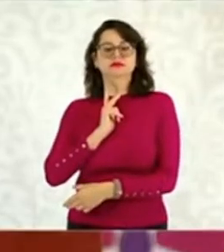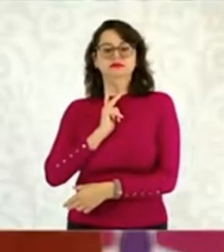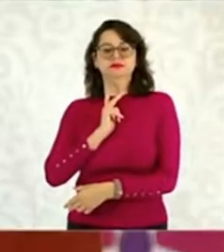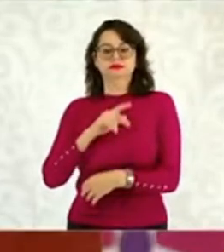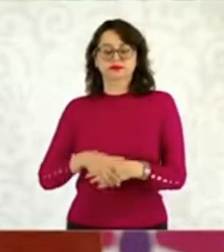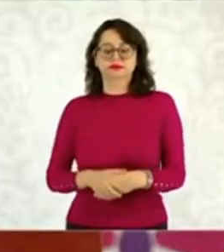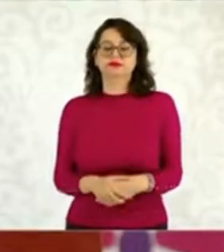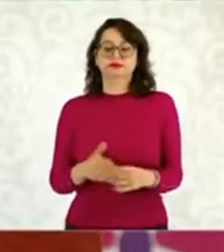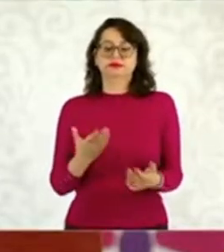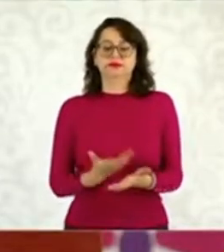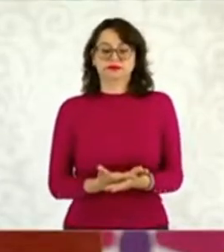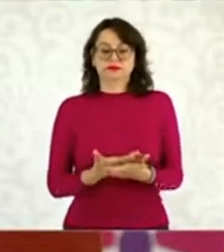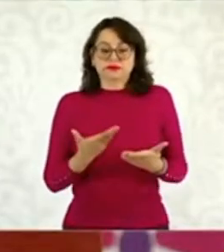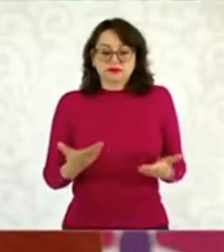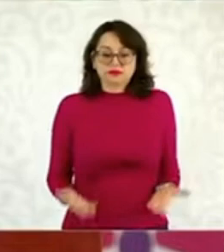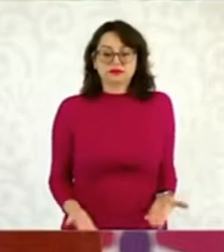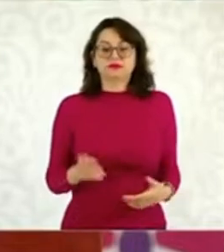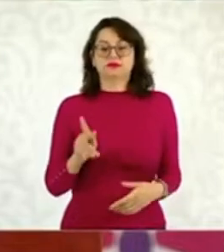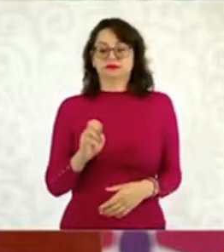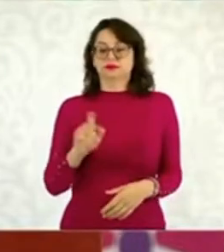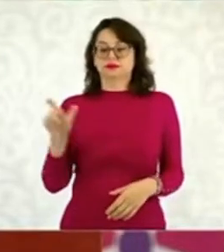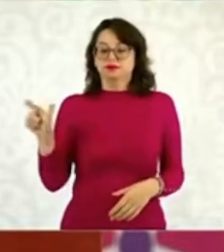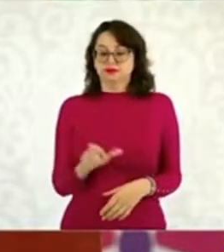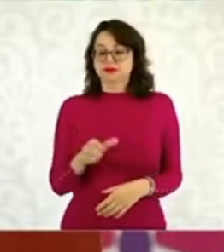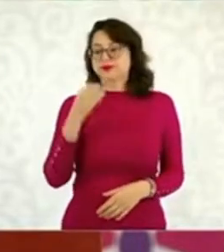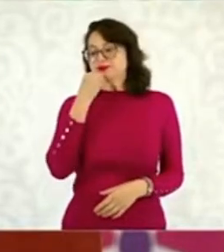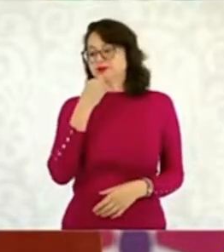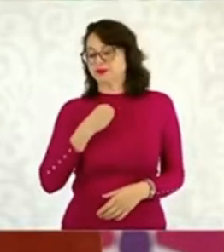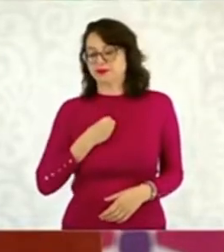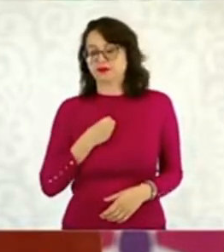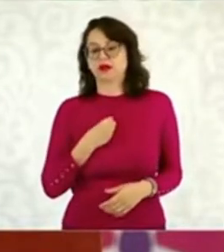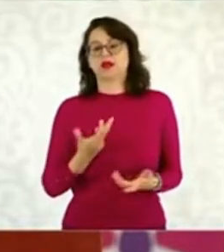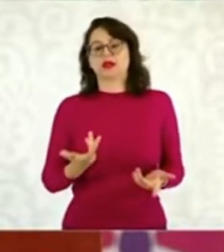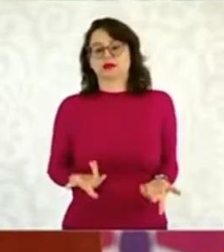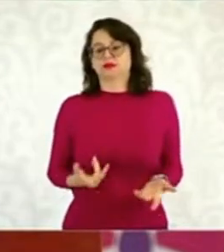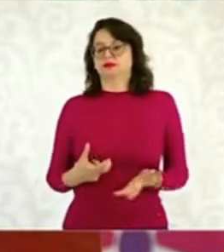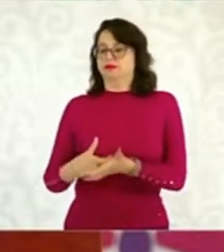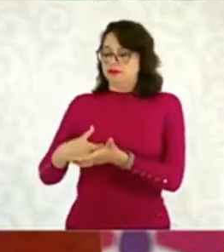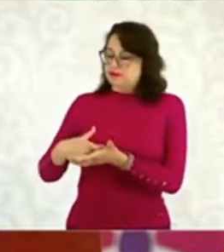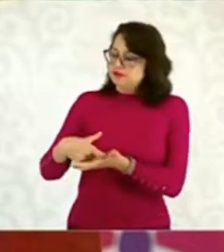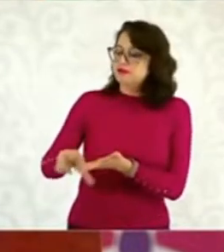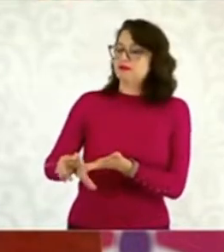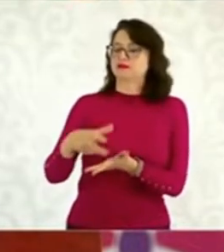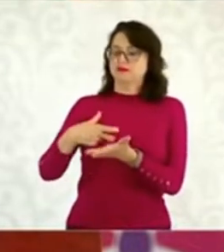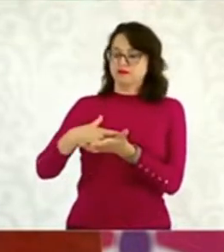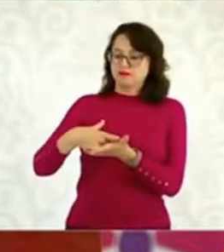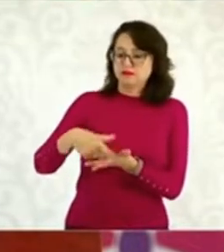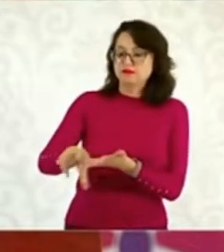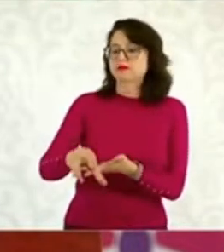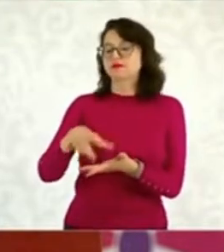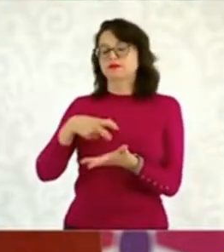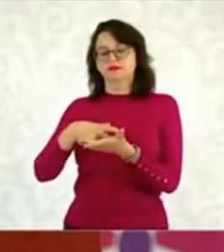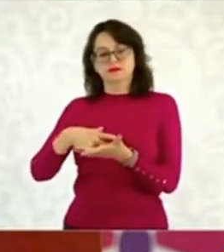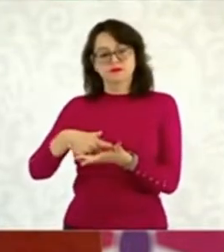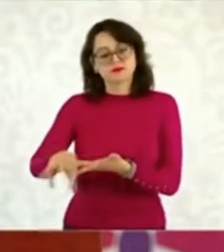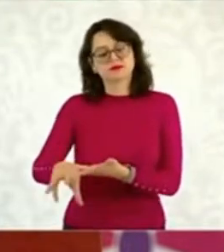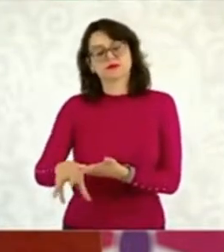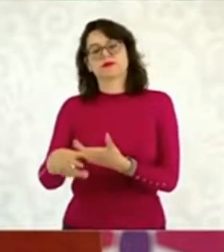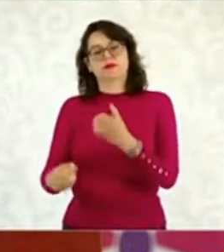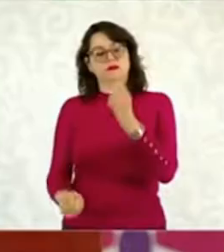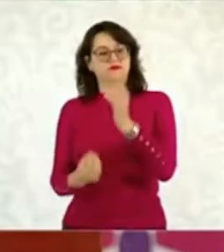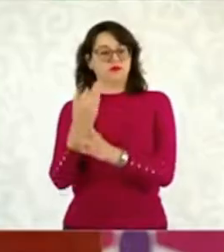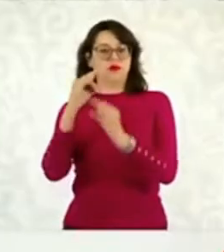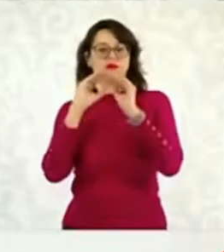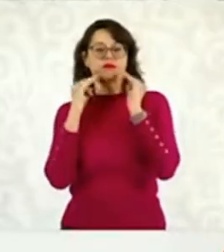Entonces Pemex pues tiene que gastar o invertir, porque no es gasto, invertir de una manera distinta a como se invertía